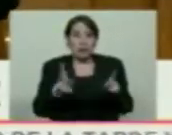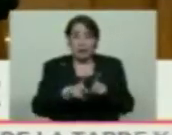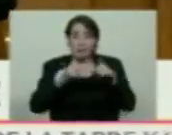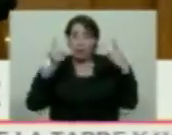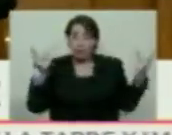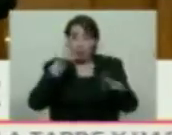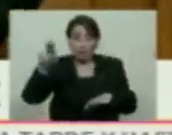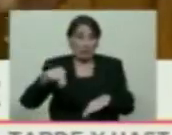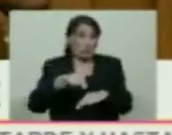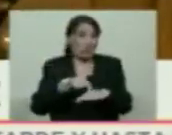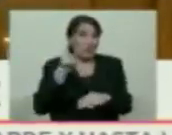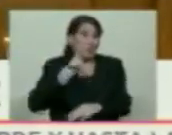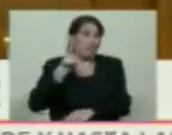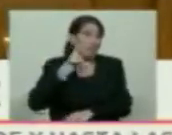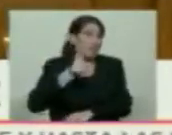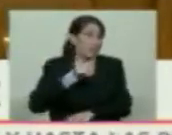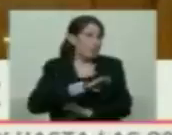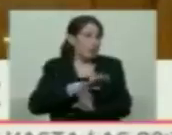está metida la mano de la mentira.